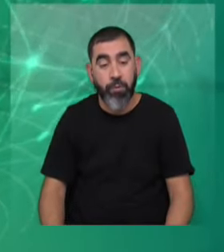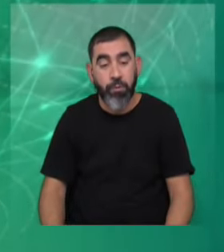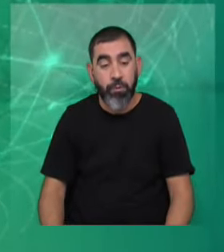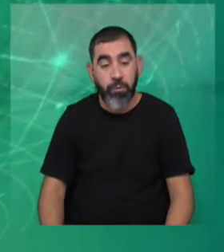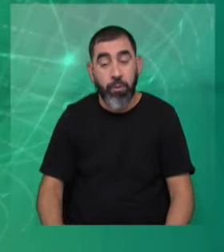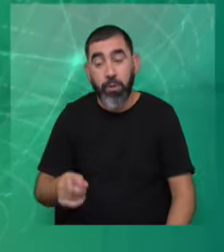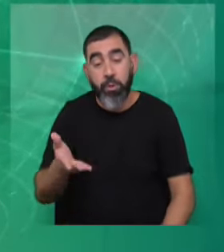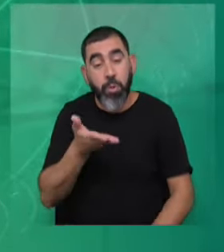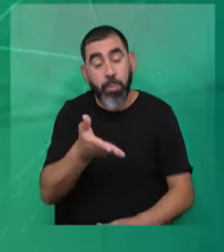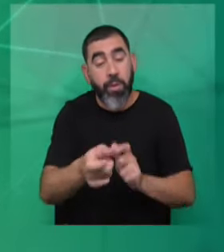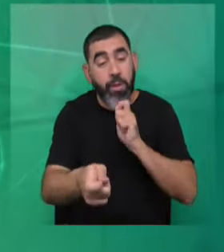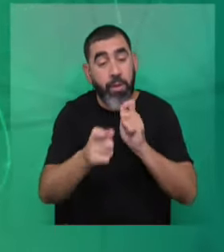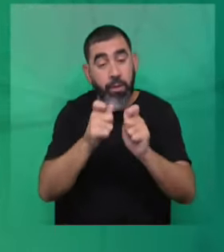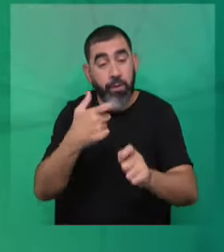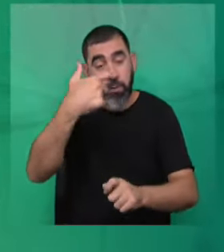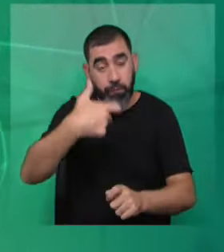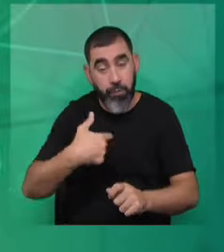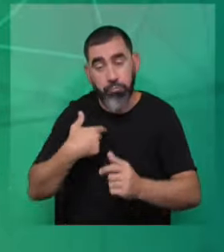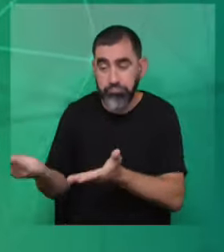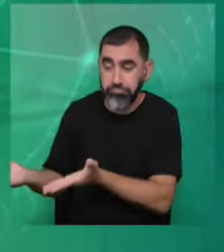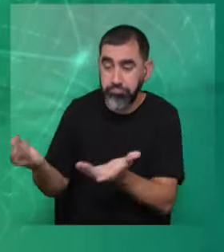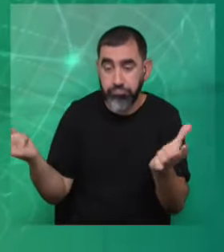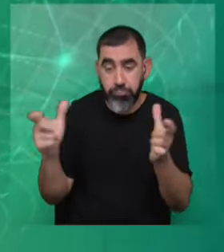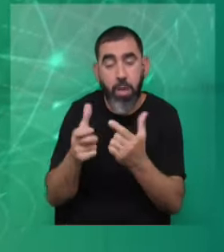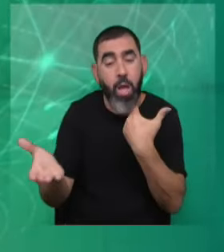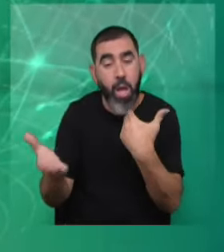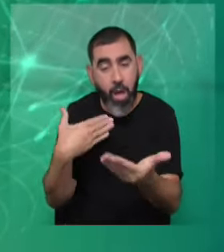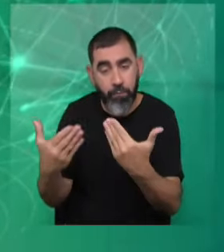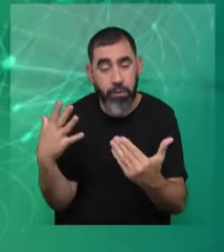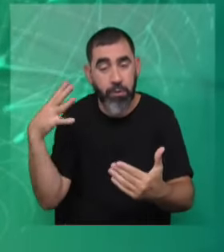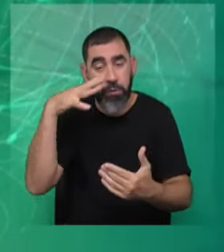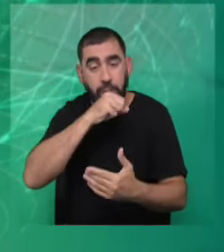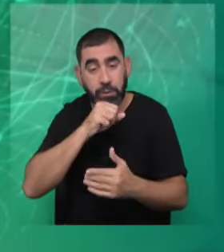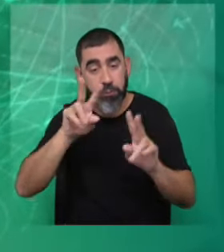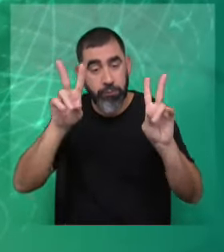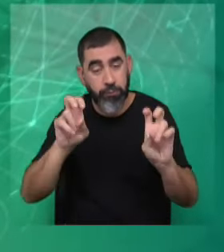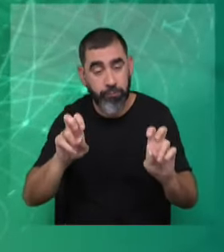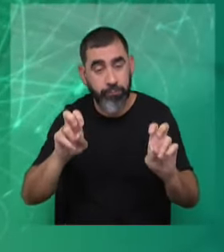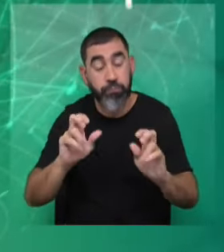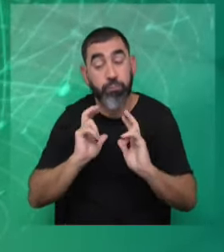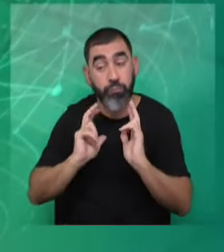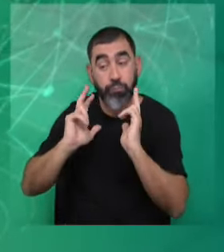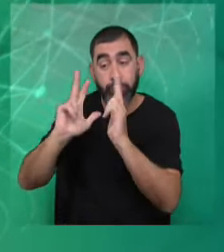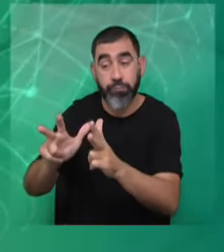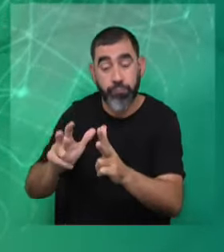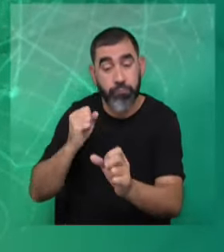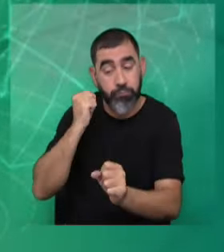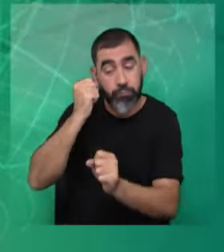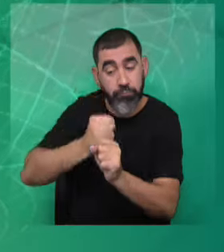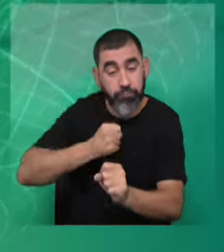Ellos pidieron una entrevista conmigo, yo los recibí, les hablé de que estaba reservada la causa, les dije que iba a